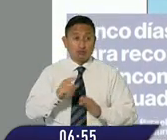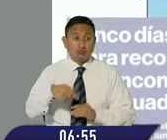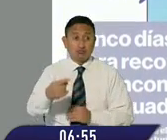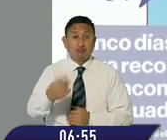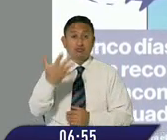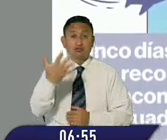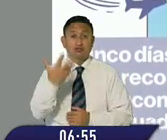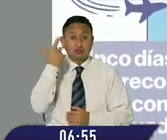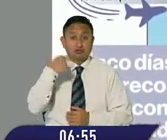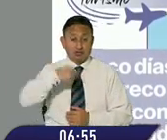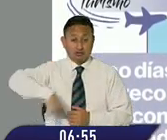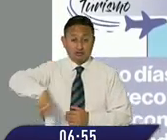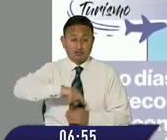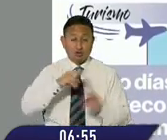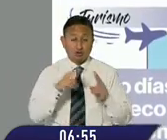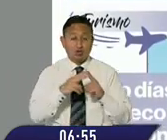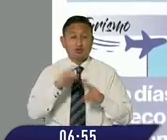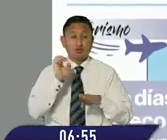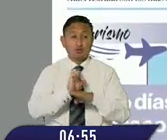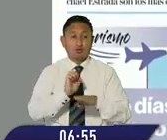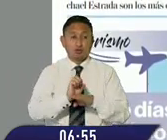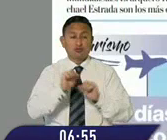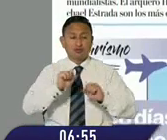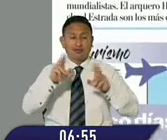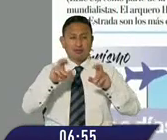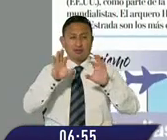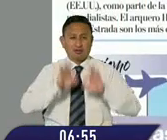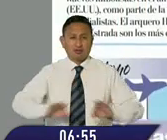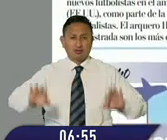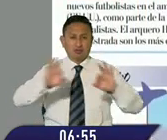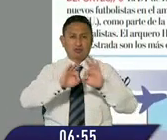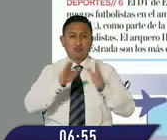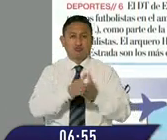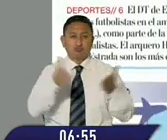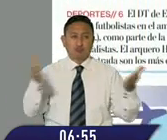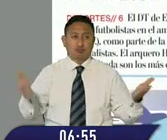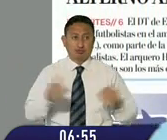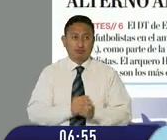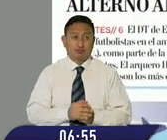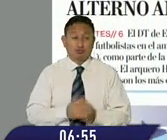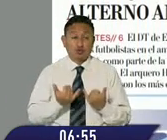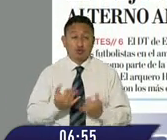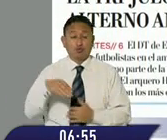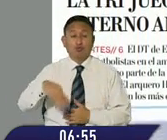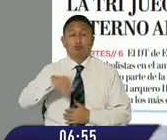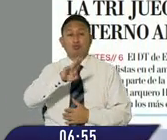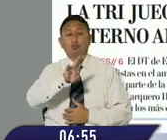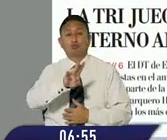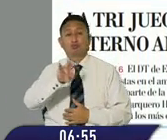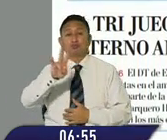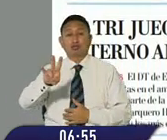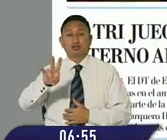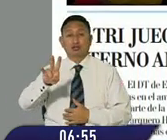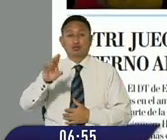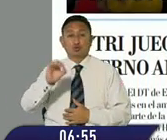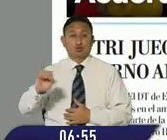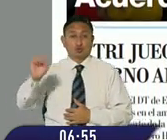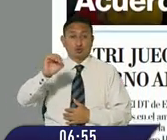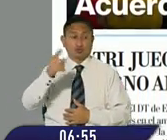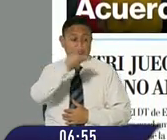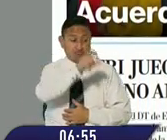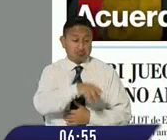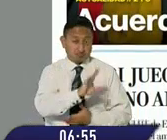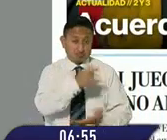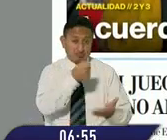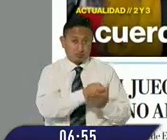recorrer los rincones del Ecuador. Son los principales títulos que tiene el Diario Comercio. En la edición de hoy miércoles 27 de octubre, usted lo puede pedir a su